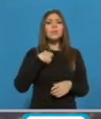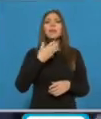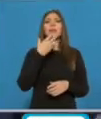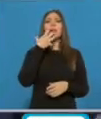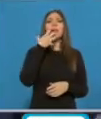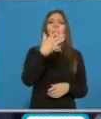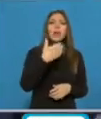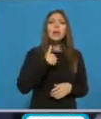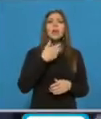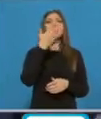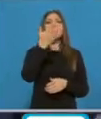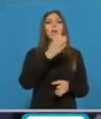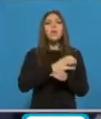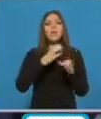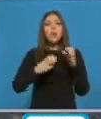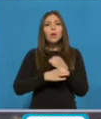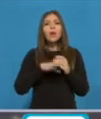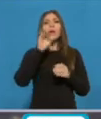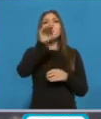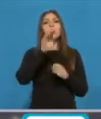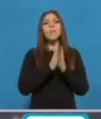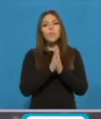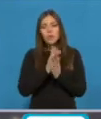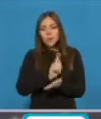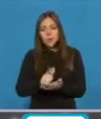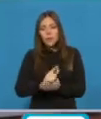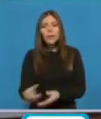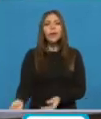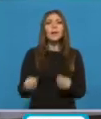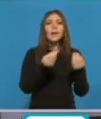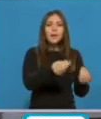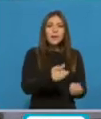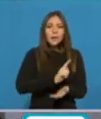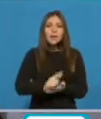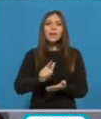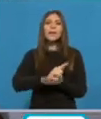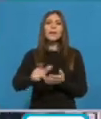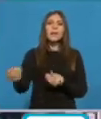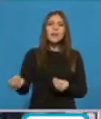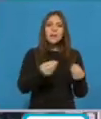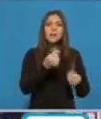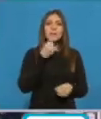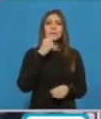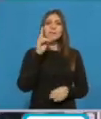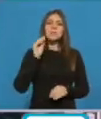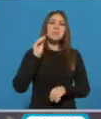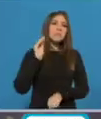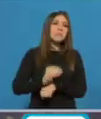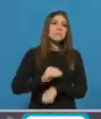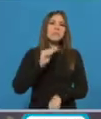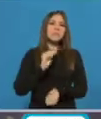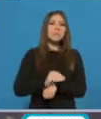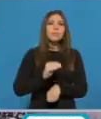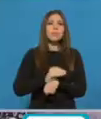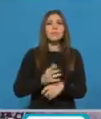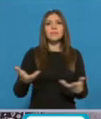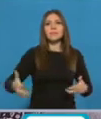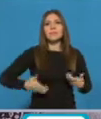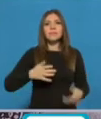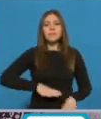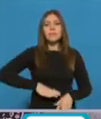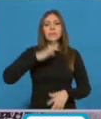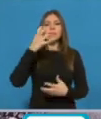pido las cosas 30 veces, ¿no? Levanta eso, levanta eso, levanta eso, hasta que llevas la cuarta. Bueno, a